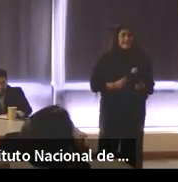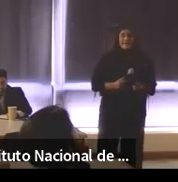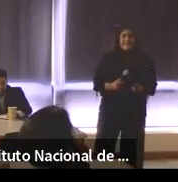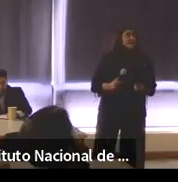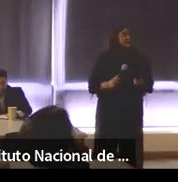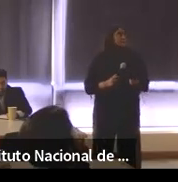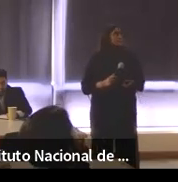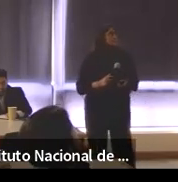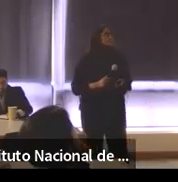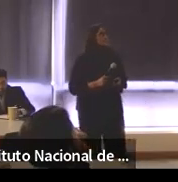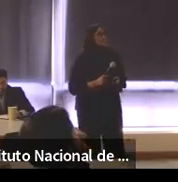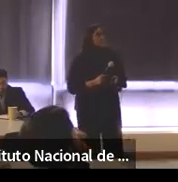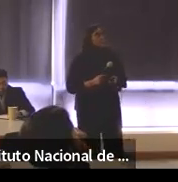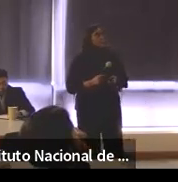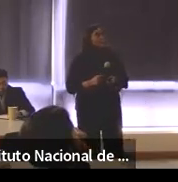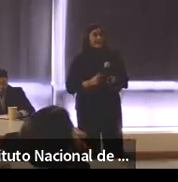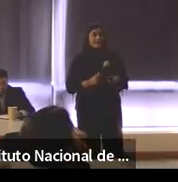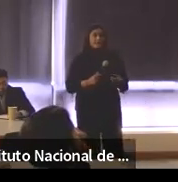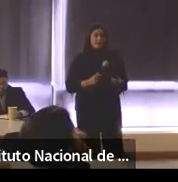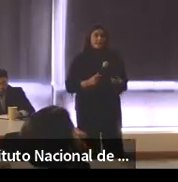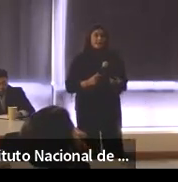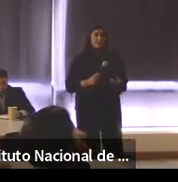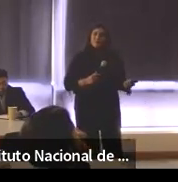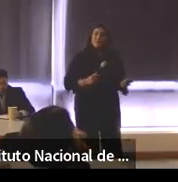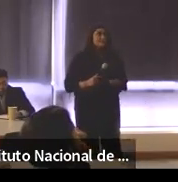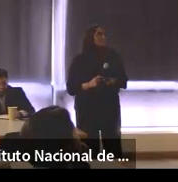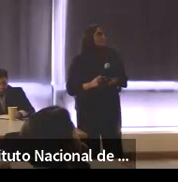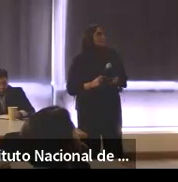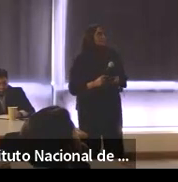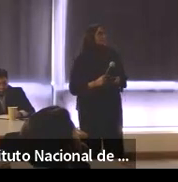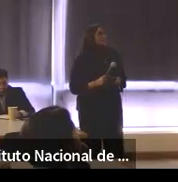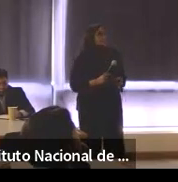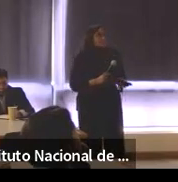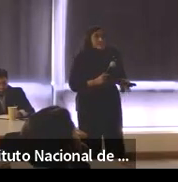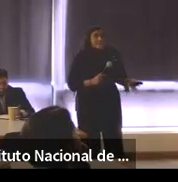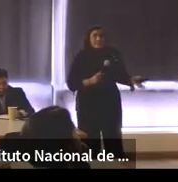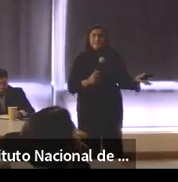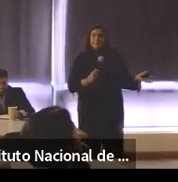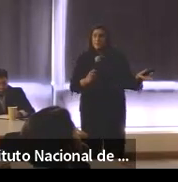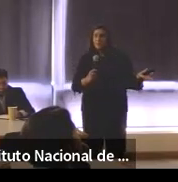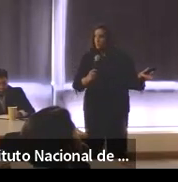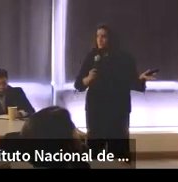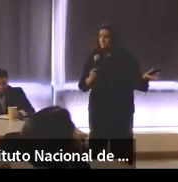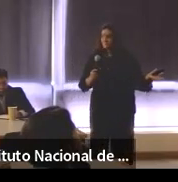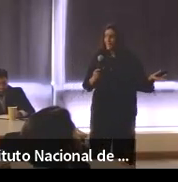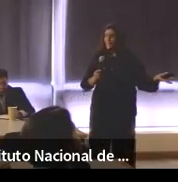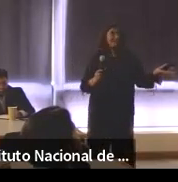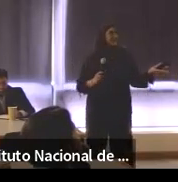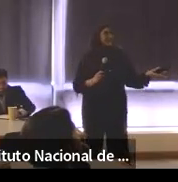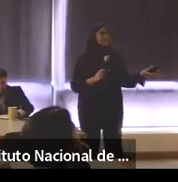Qué se requiere para que identifiques el conflicto Pues muchas veces tienes que saber